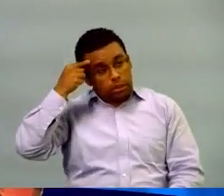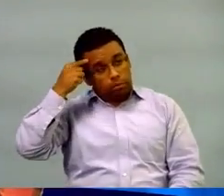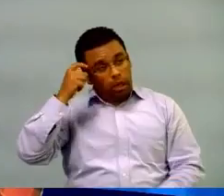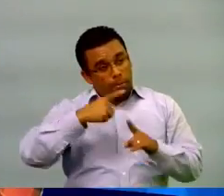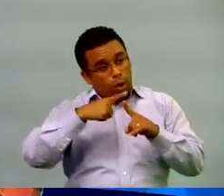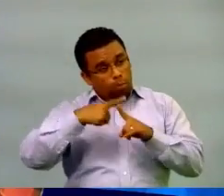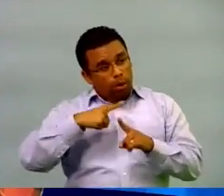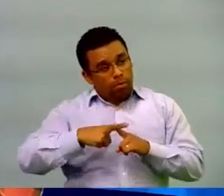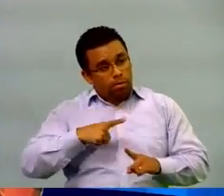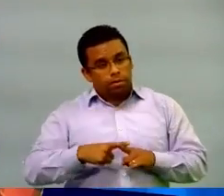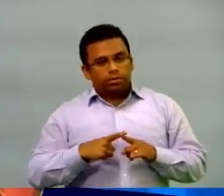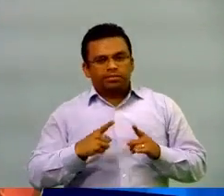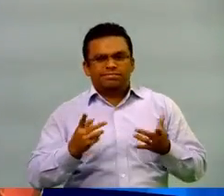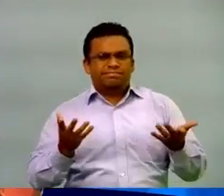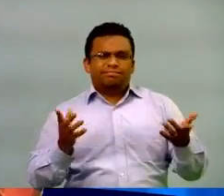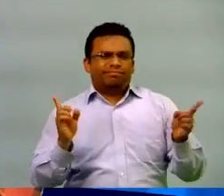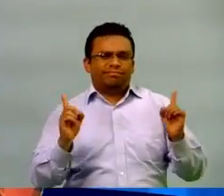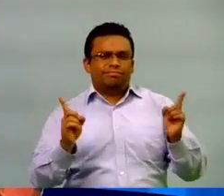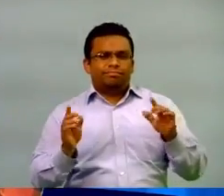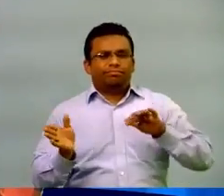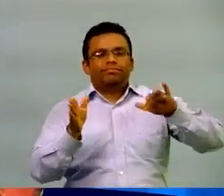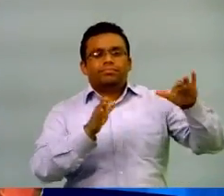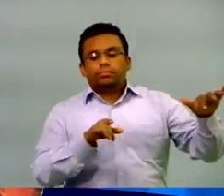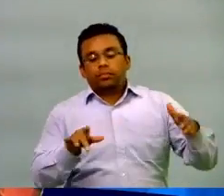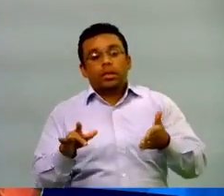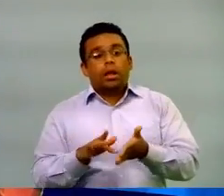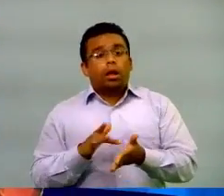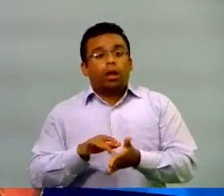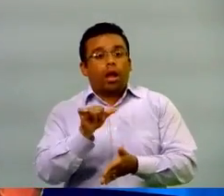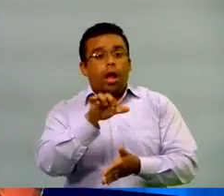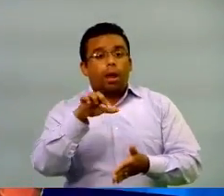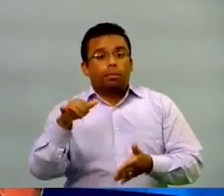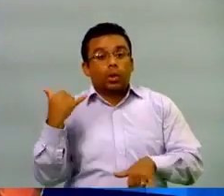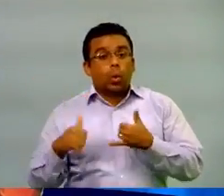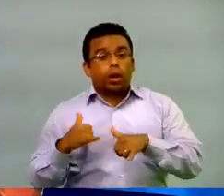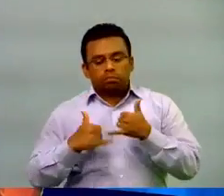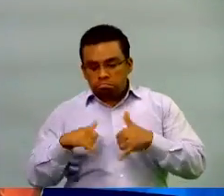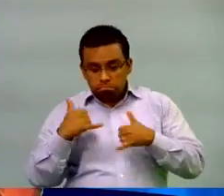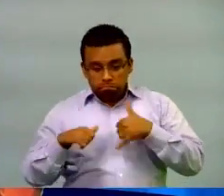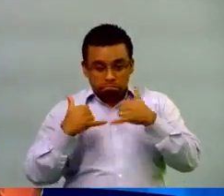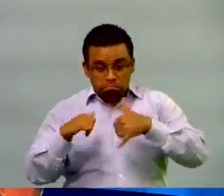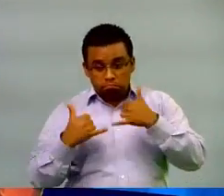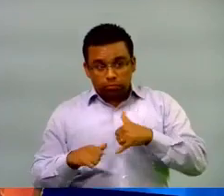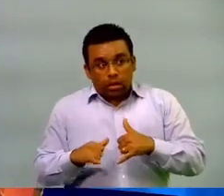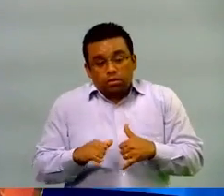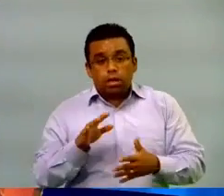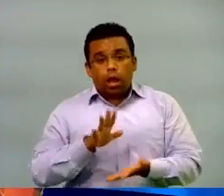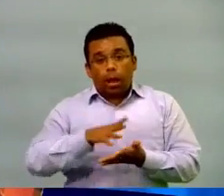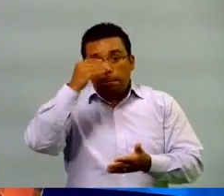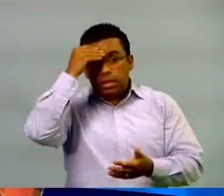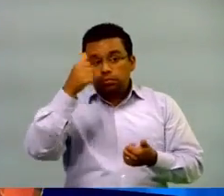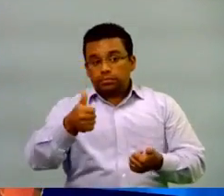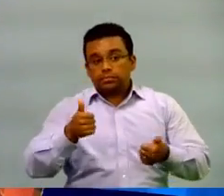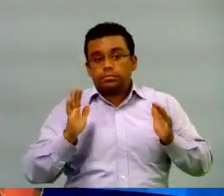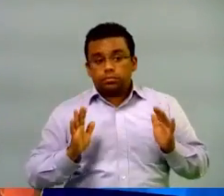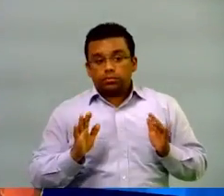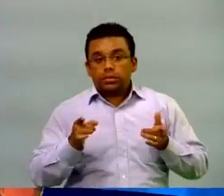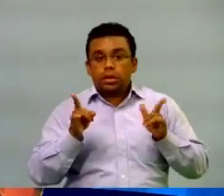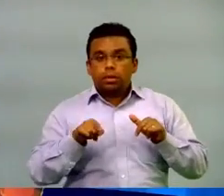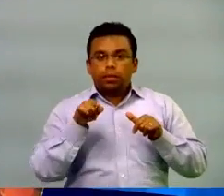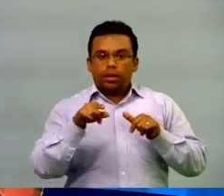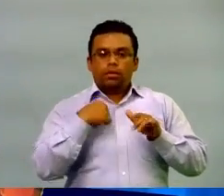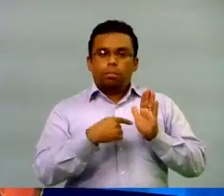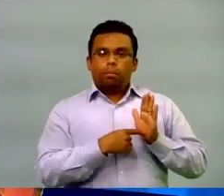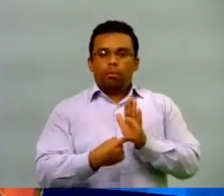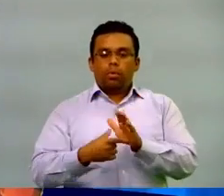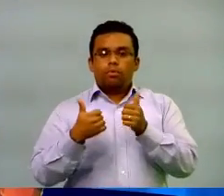ya él simplemente un aplicativo se pone a jugar y las aprende. Entonces, los sistemas de evaluación tienen que ir muy encajados hacia estos nuevos modelos, hacia